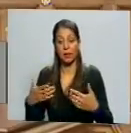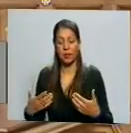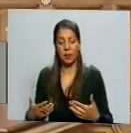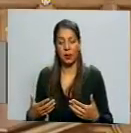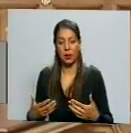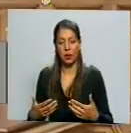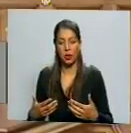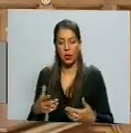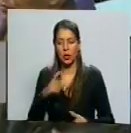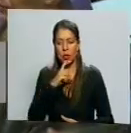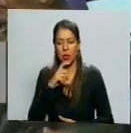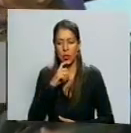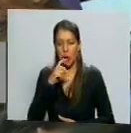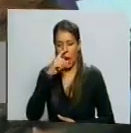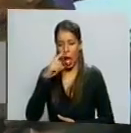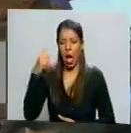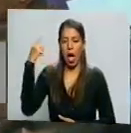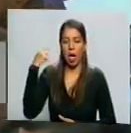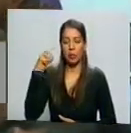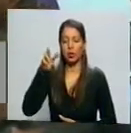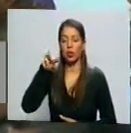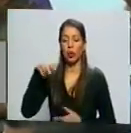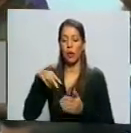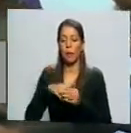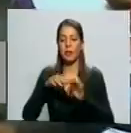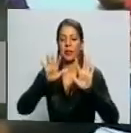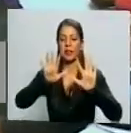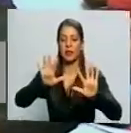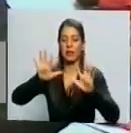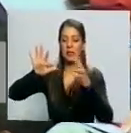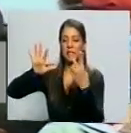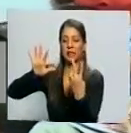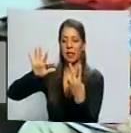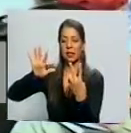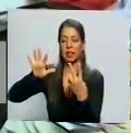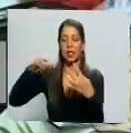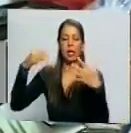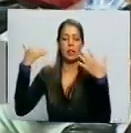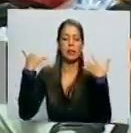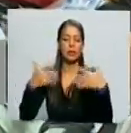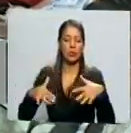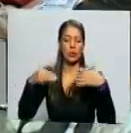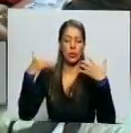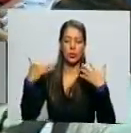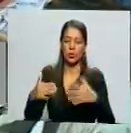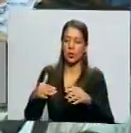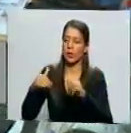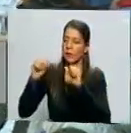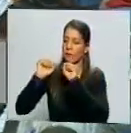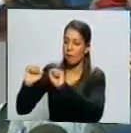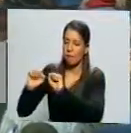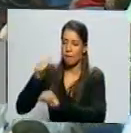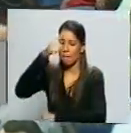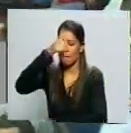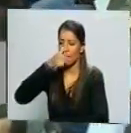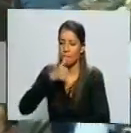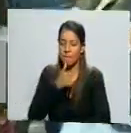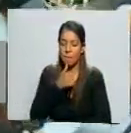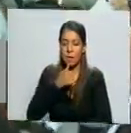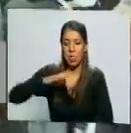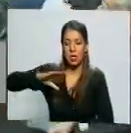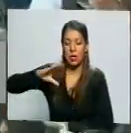un complejo año 2017 donde tuvimos que enfrentar el terrorismo